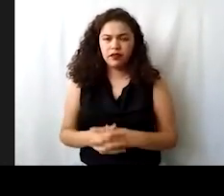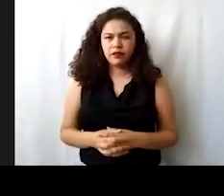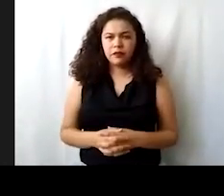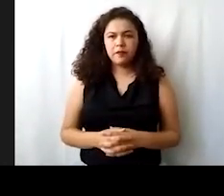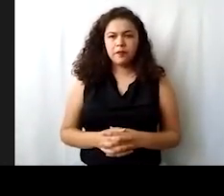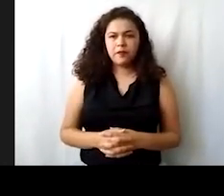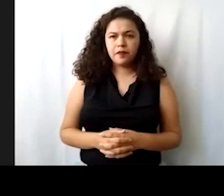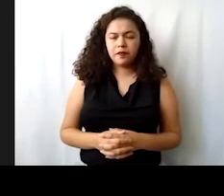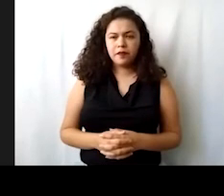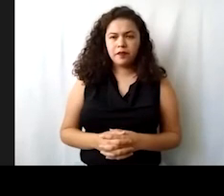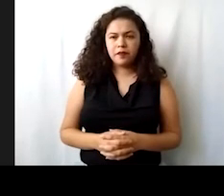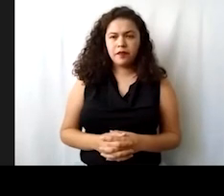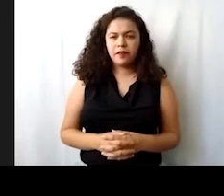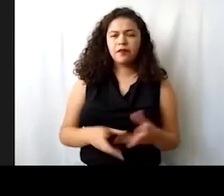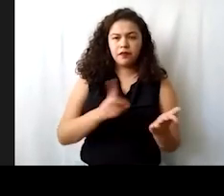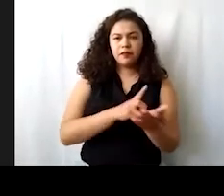Sí, el domicilio.